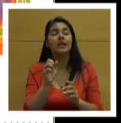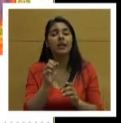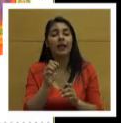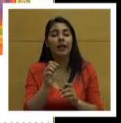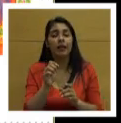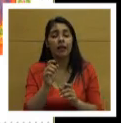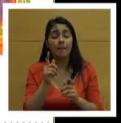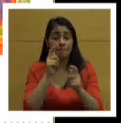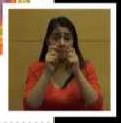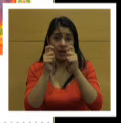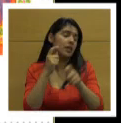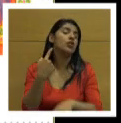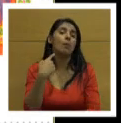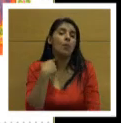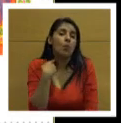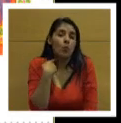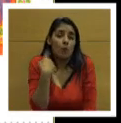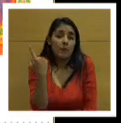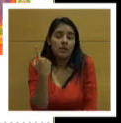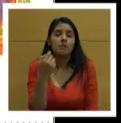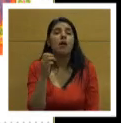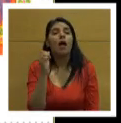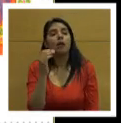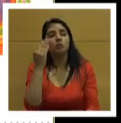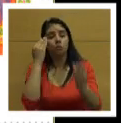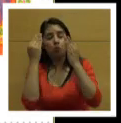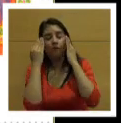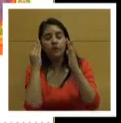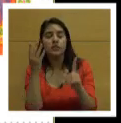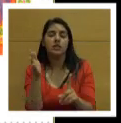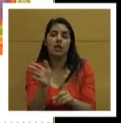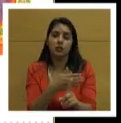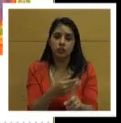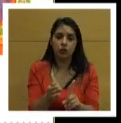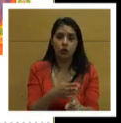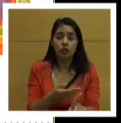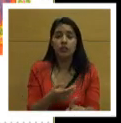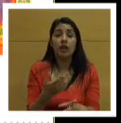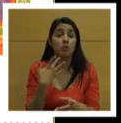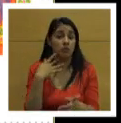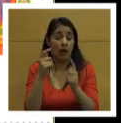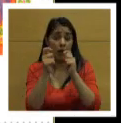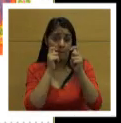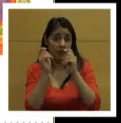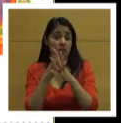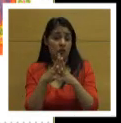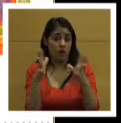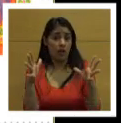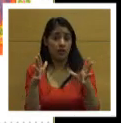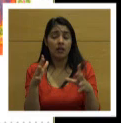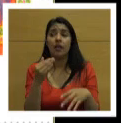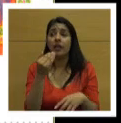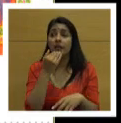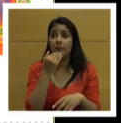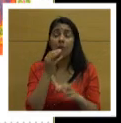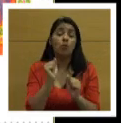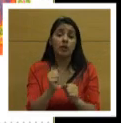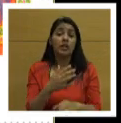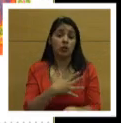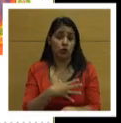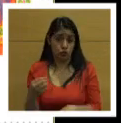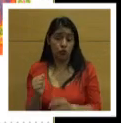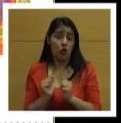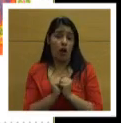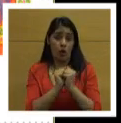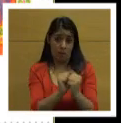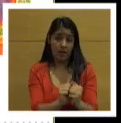violencia física o psicológica incluso, ya que arroja un riesgo alto, y pueden ir incluso con hijos o